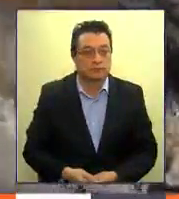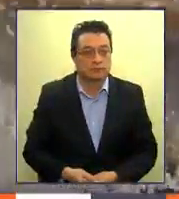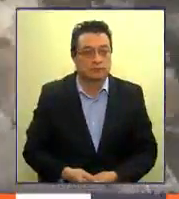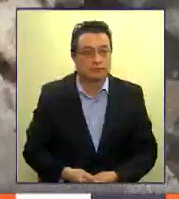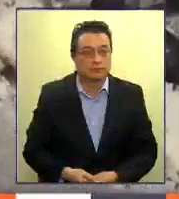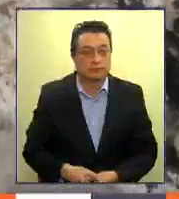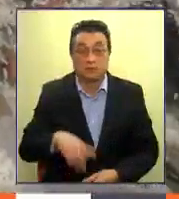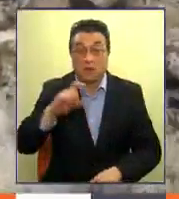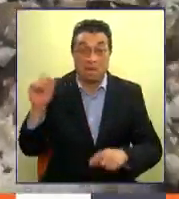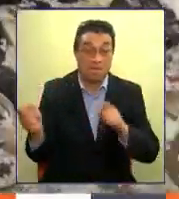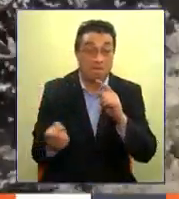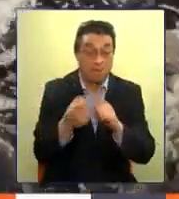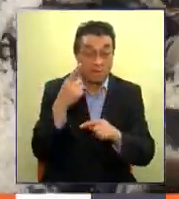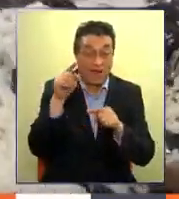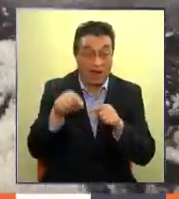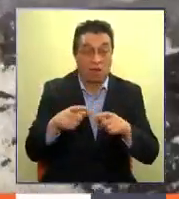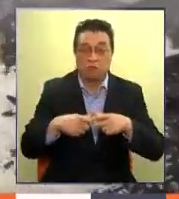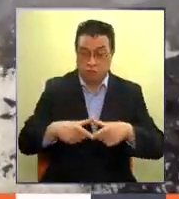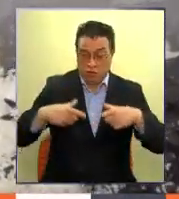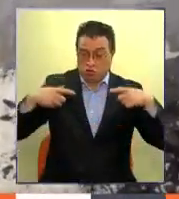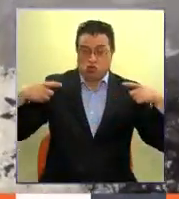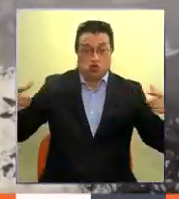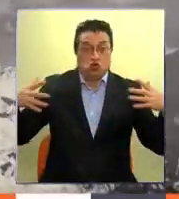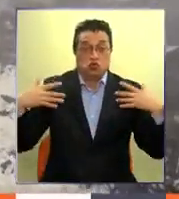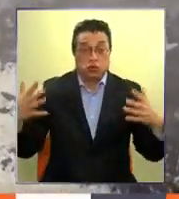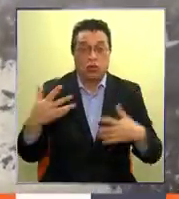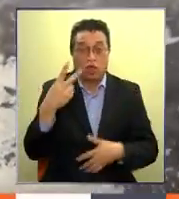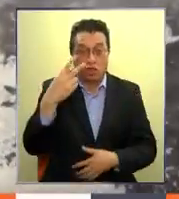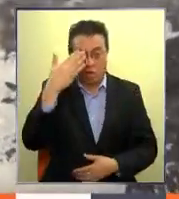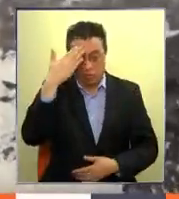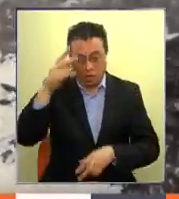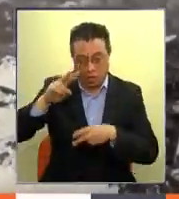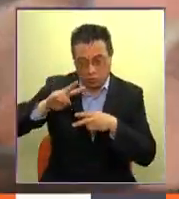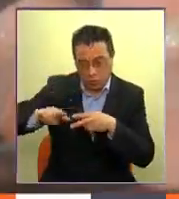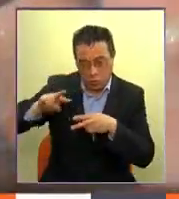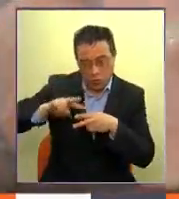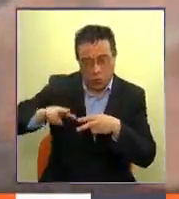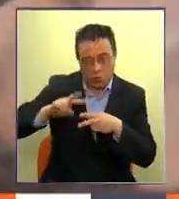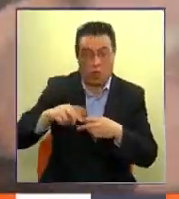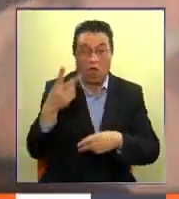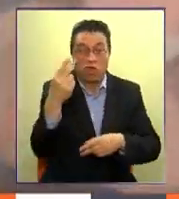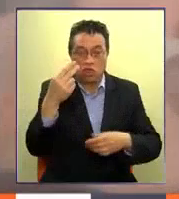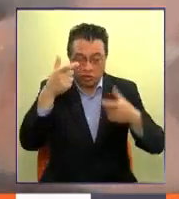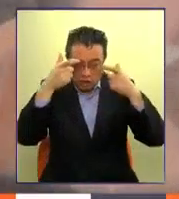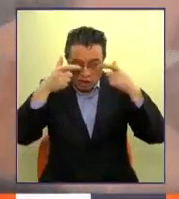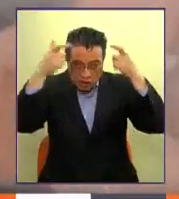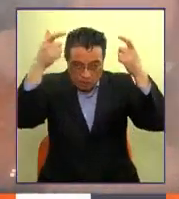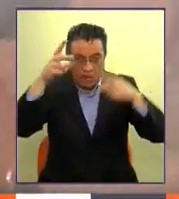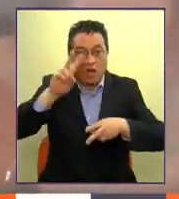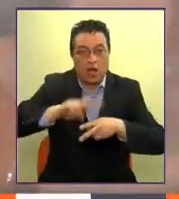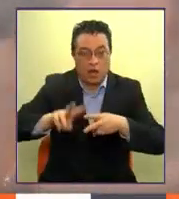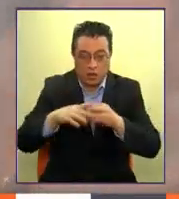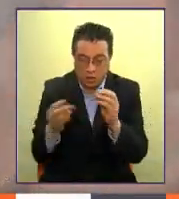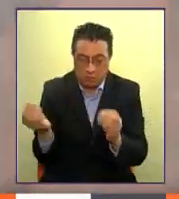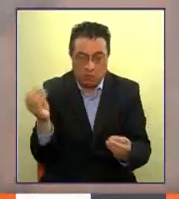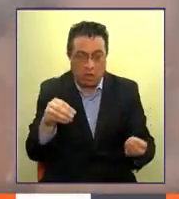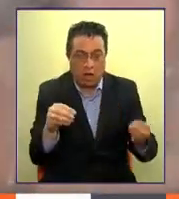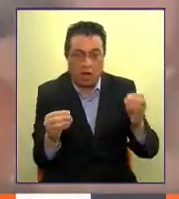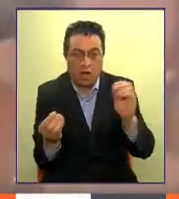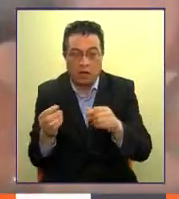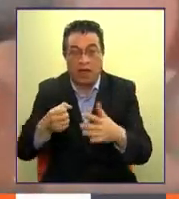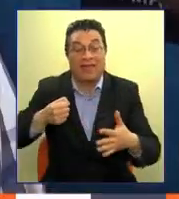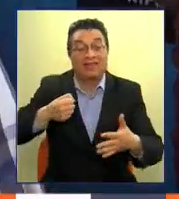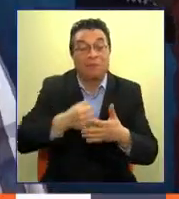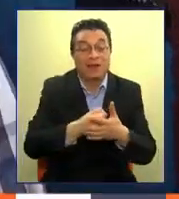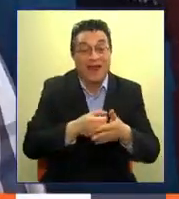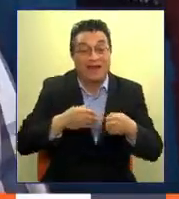Es la primera de estas dimensiones. Más de 2 días de preparación, 12 chefs trabajaron en esta paella solidaria en el terminal